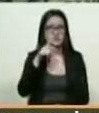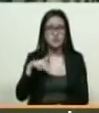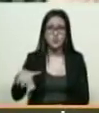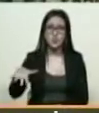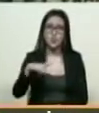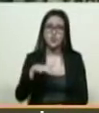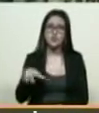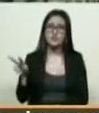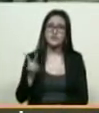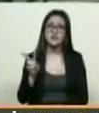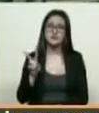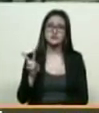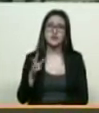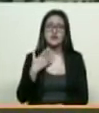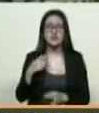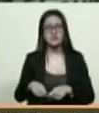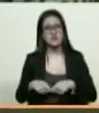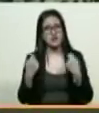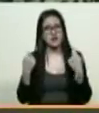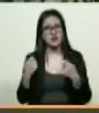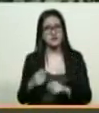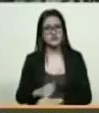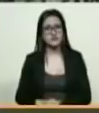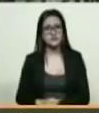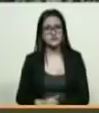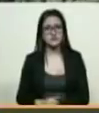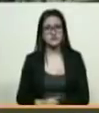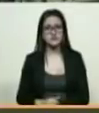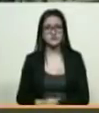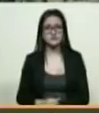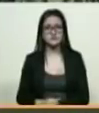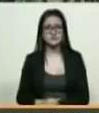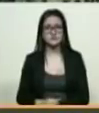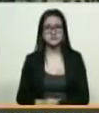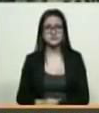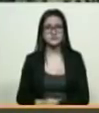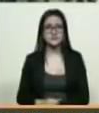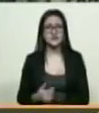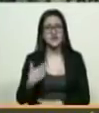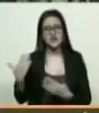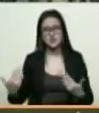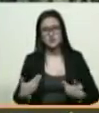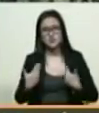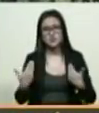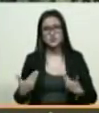de Venezuela para hacerle daño, para ponerlo a sufrir,